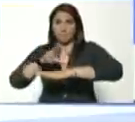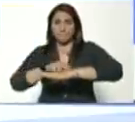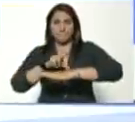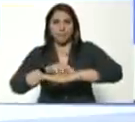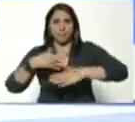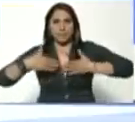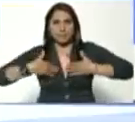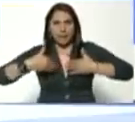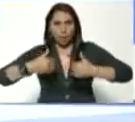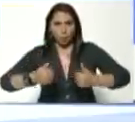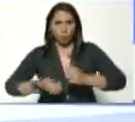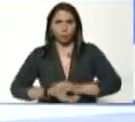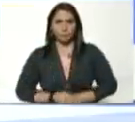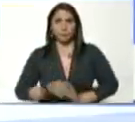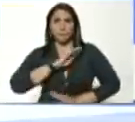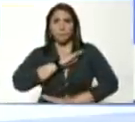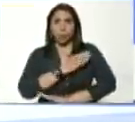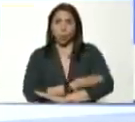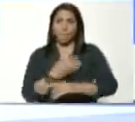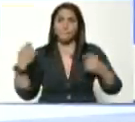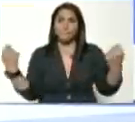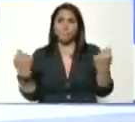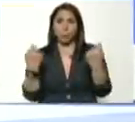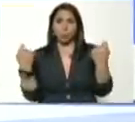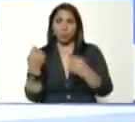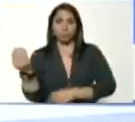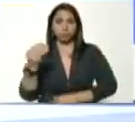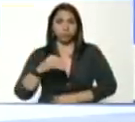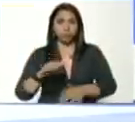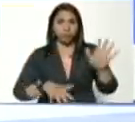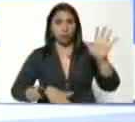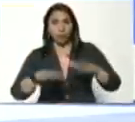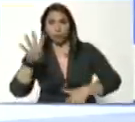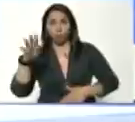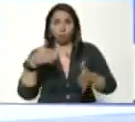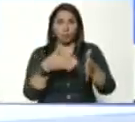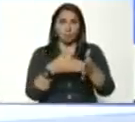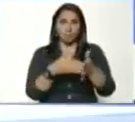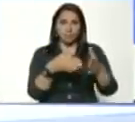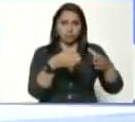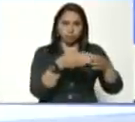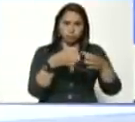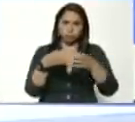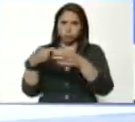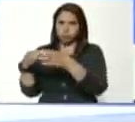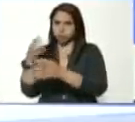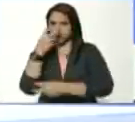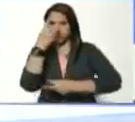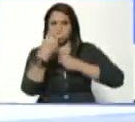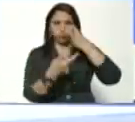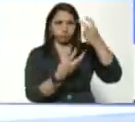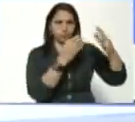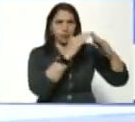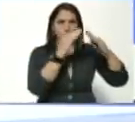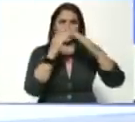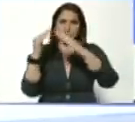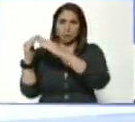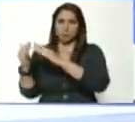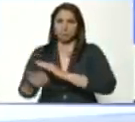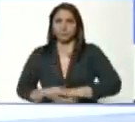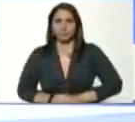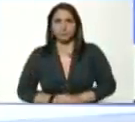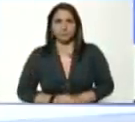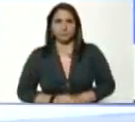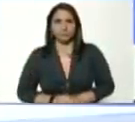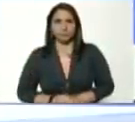sanitarias del Poder Popular, más de 14.000 brigadas visitando casa por casa,